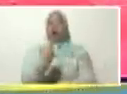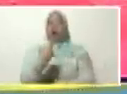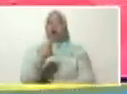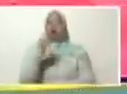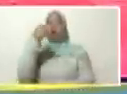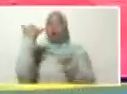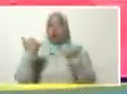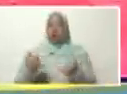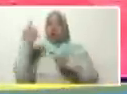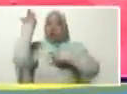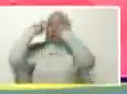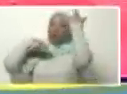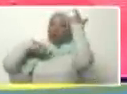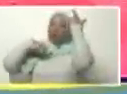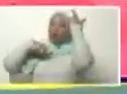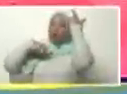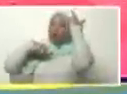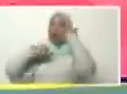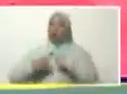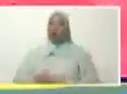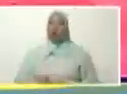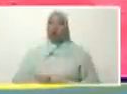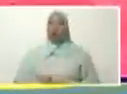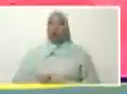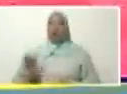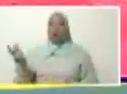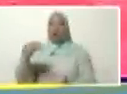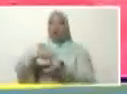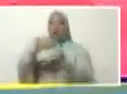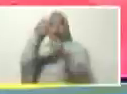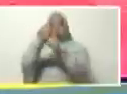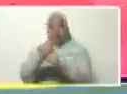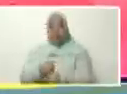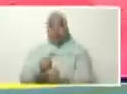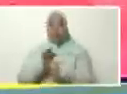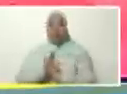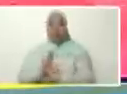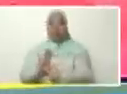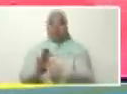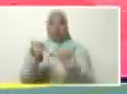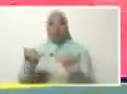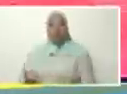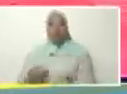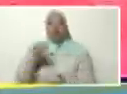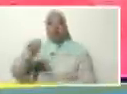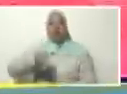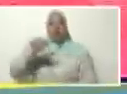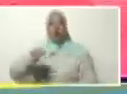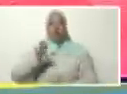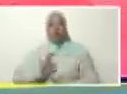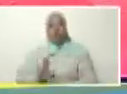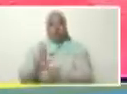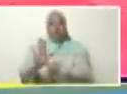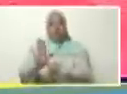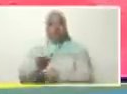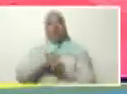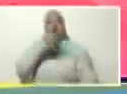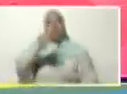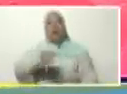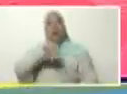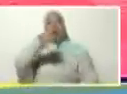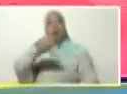merecía nuestro comandante Chávez. Ahí estuvimos presentes y siempre estaremos presentes y